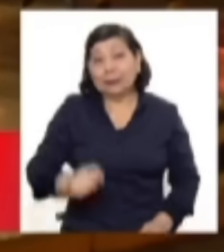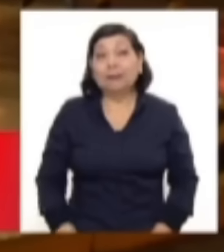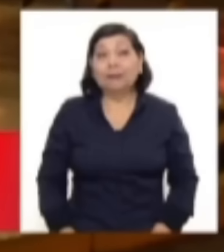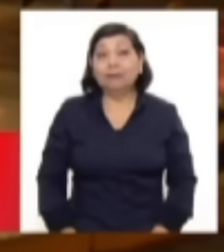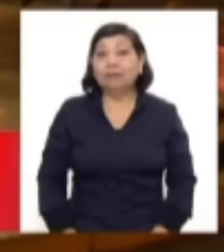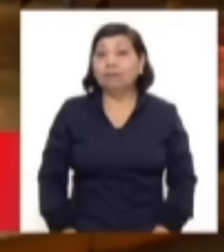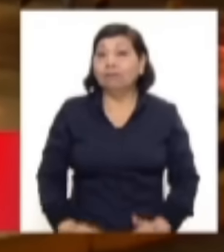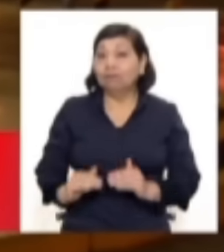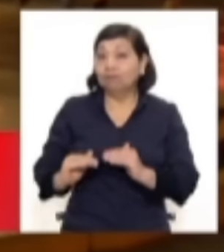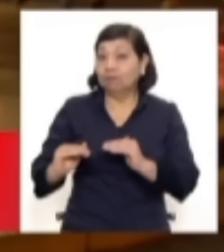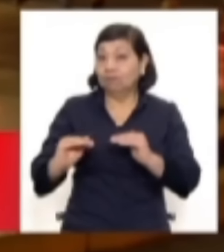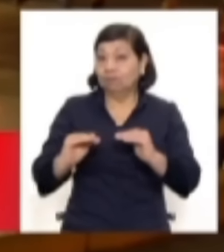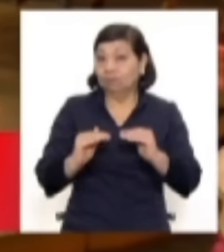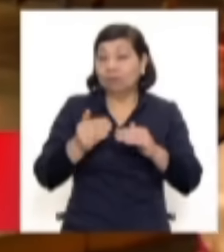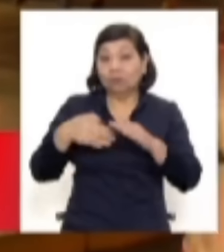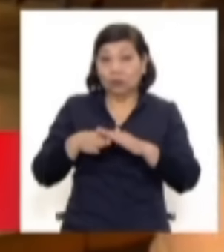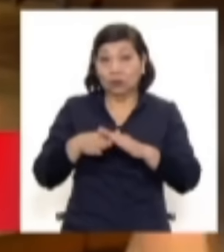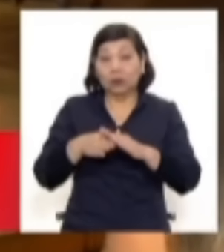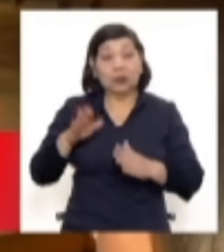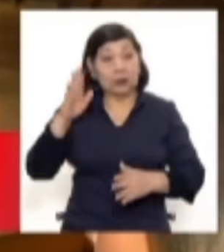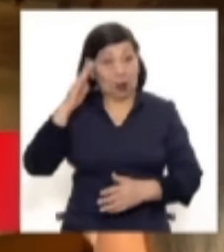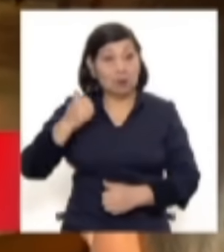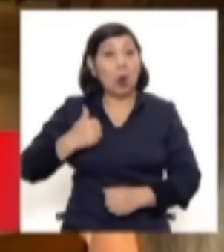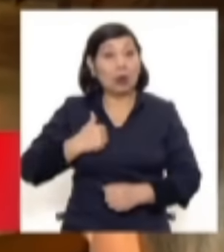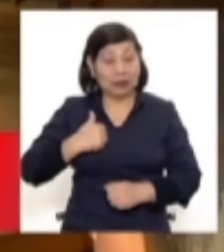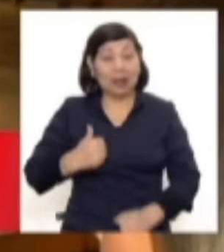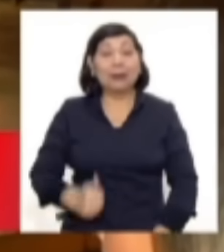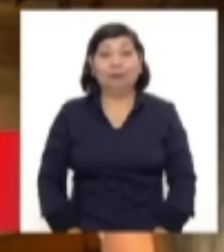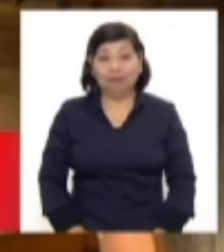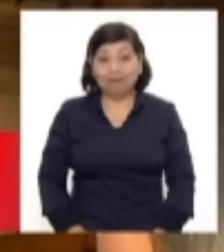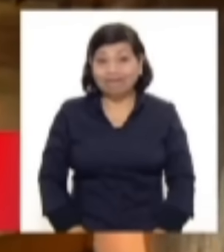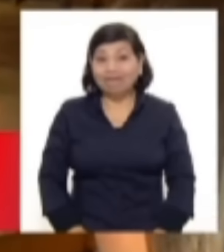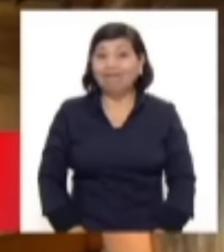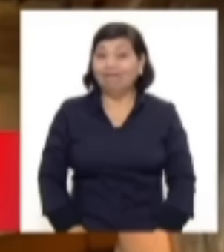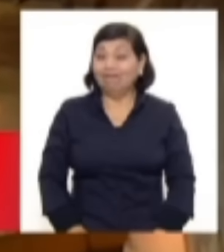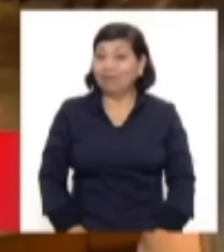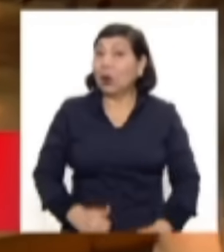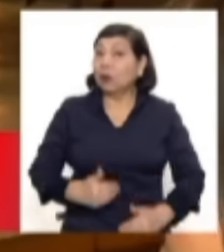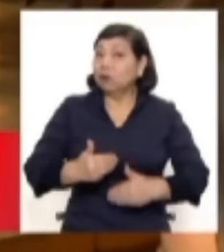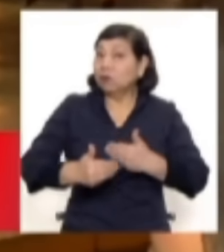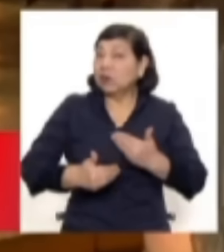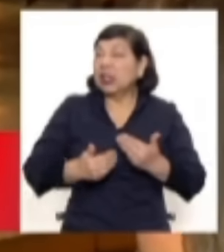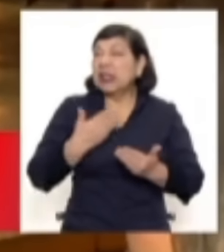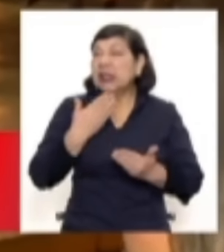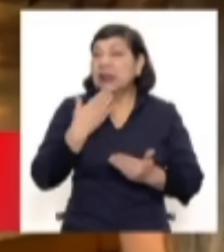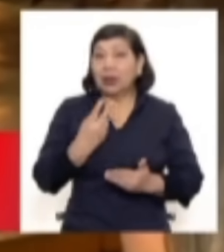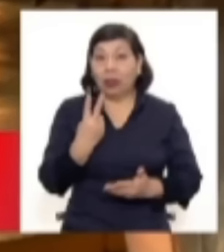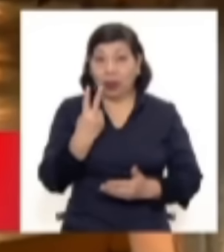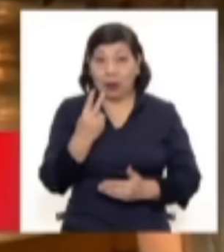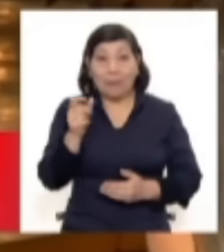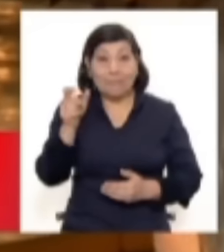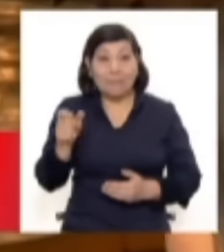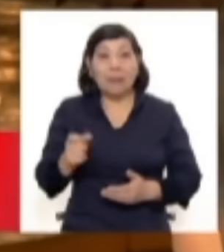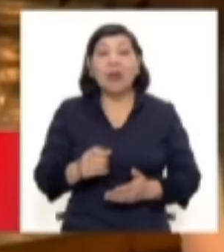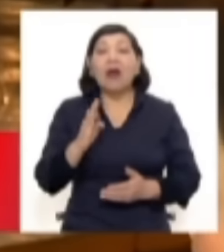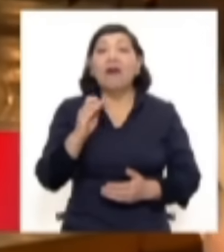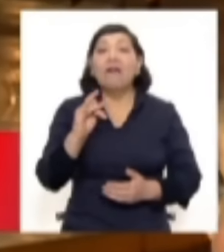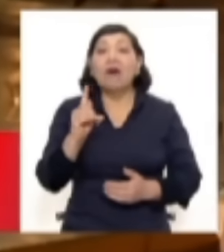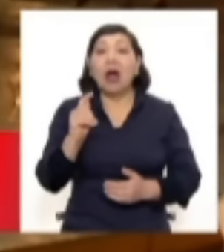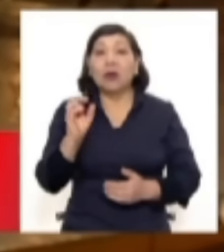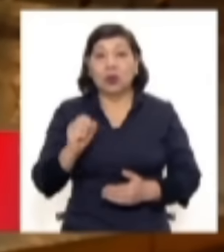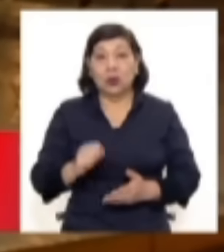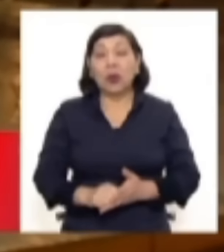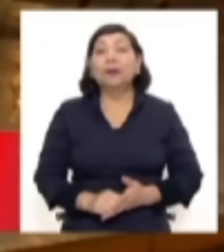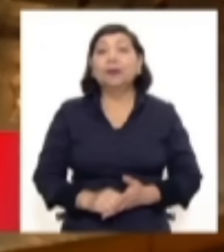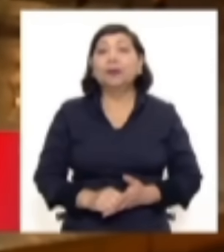siguiendo los lineamientos del sector interior y del Comando de la Policía Nacional del Perú ha procedido a intervenir a las personas de Fausto Andrés